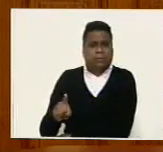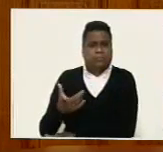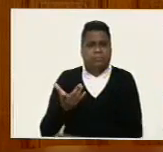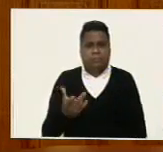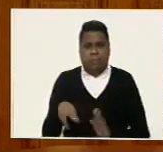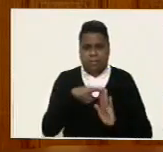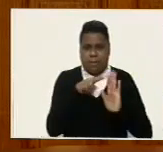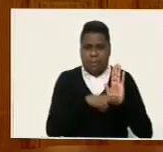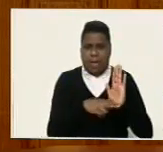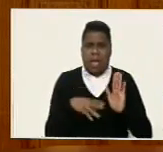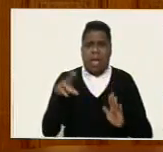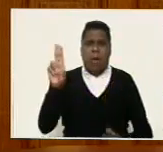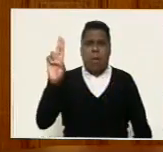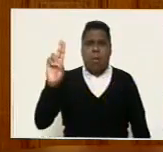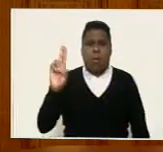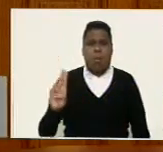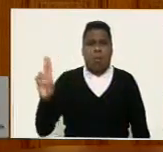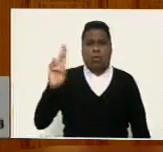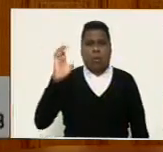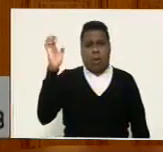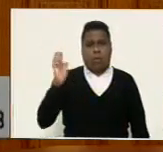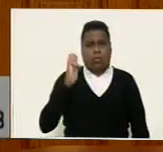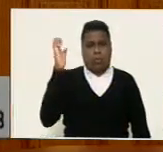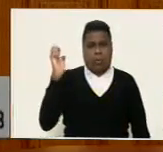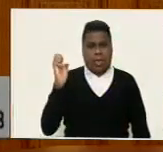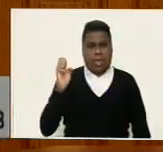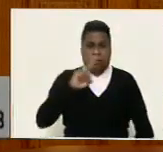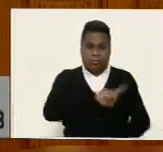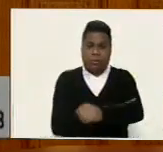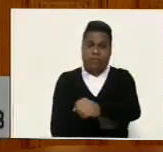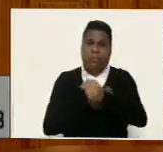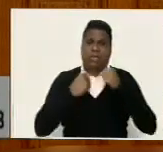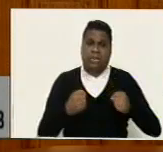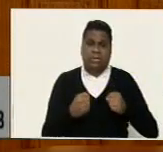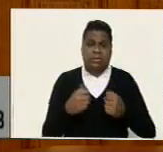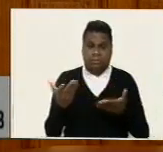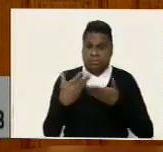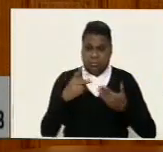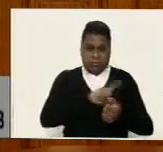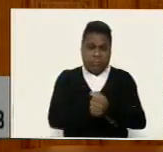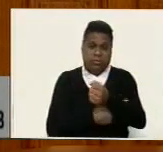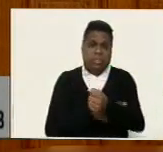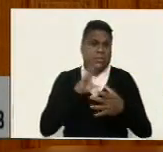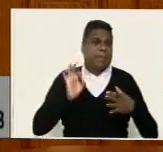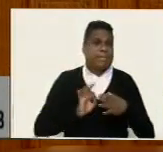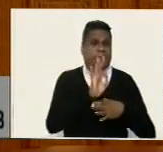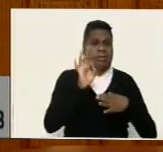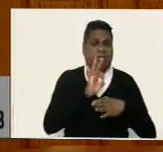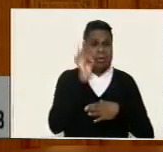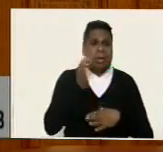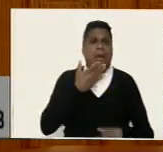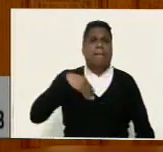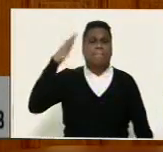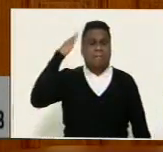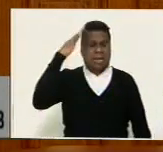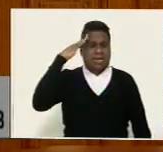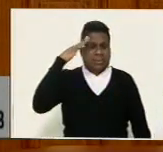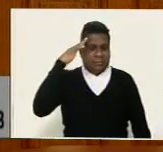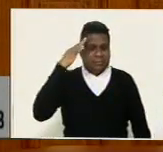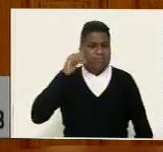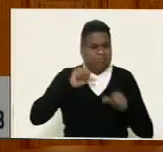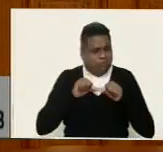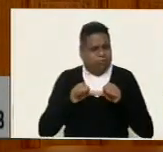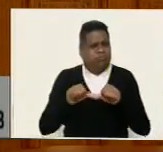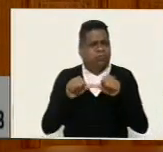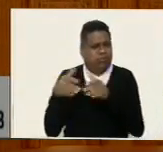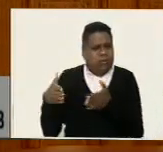de la Unión Europea. Y eso nos da fortaleza. Eso nos da fortaleza espiritual para seguir en la lucha y para seguir